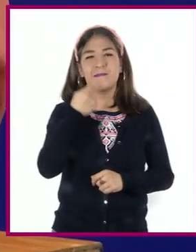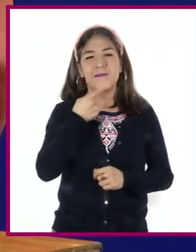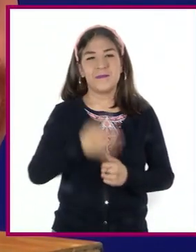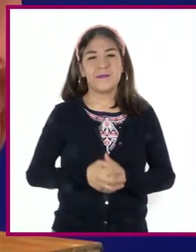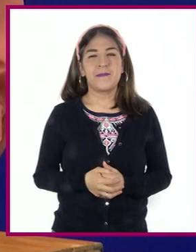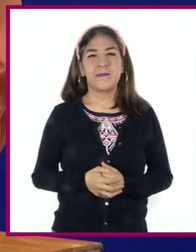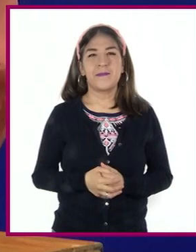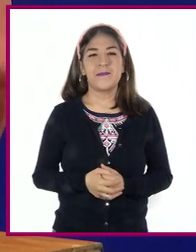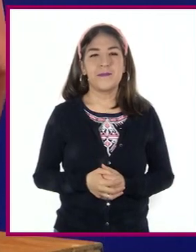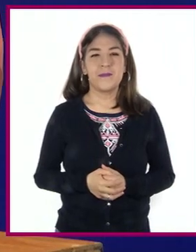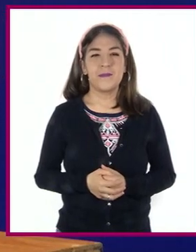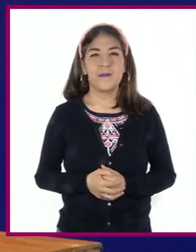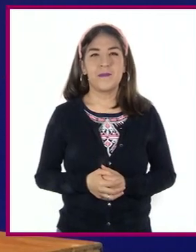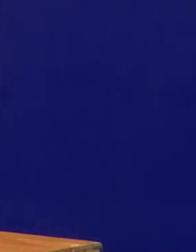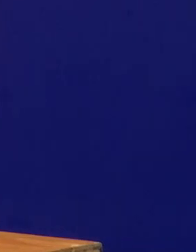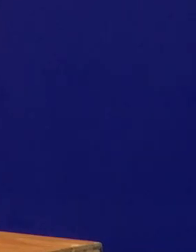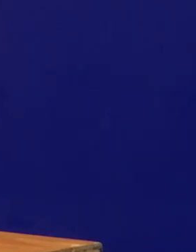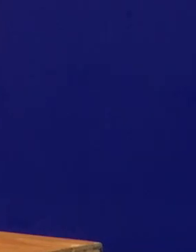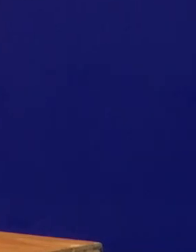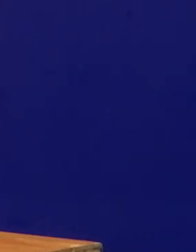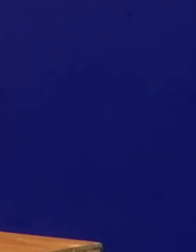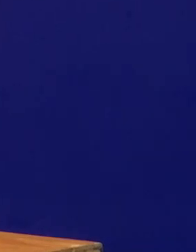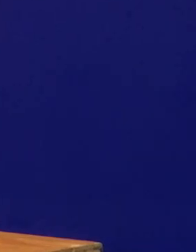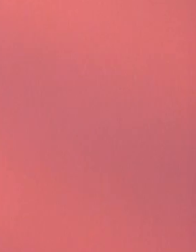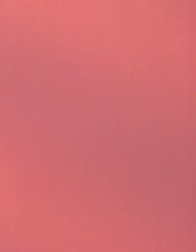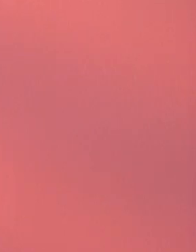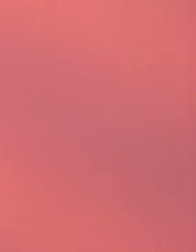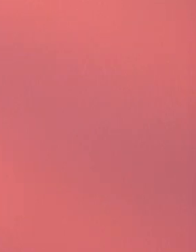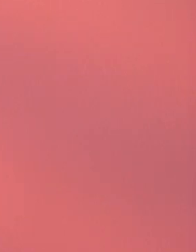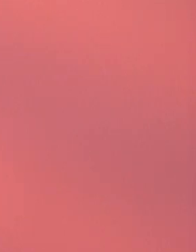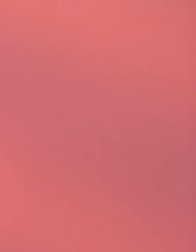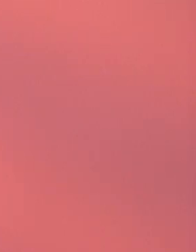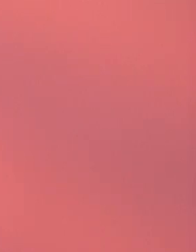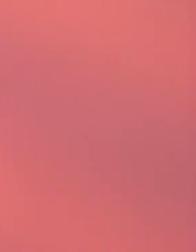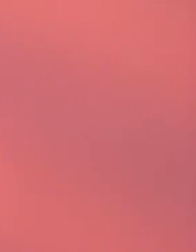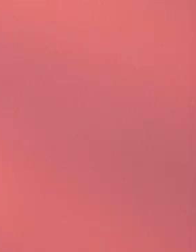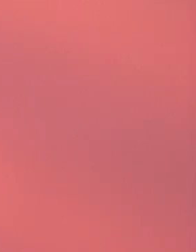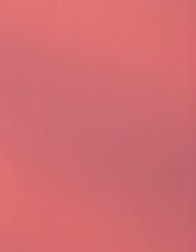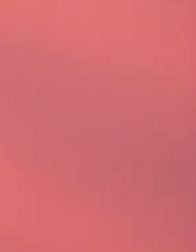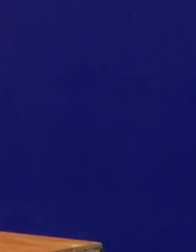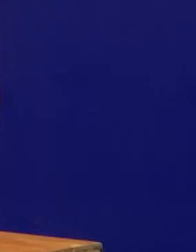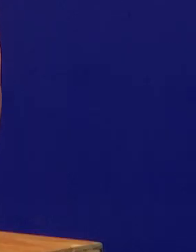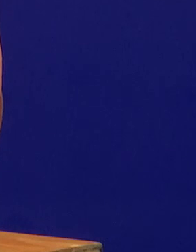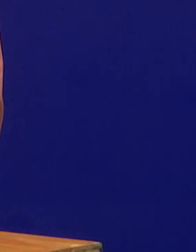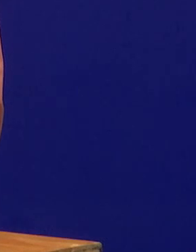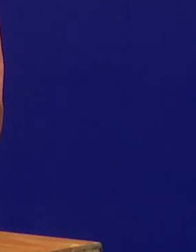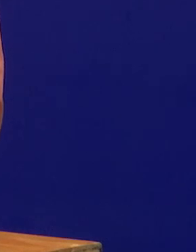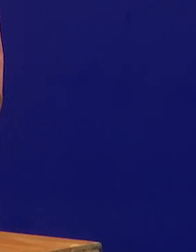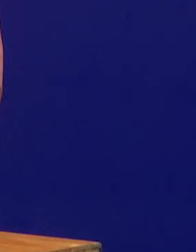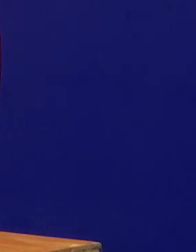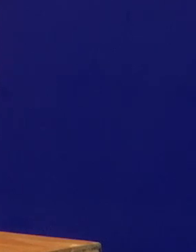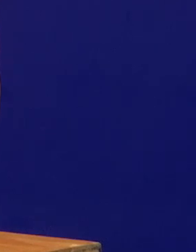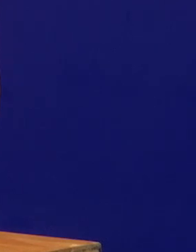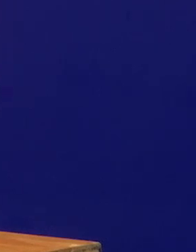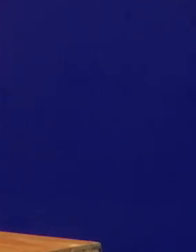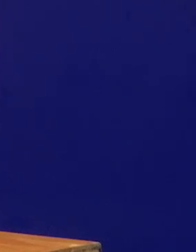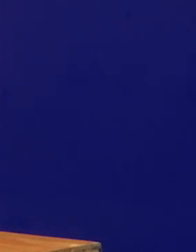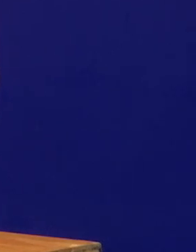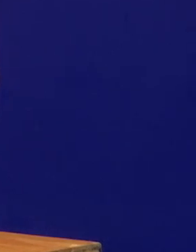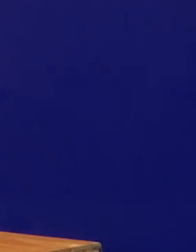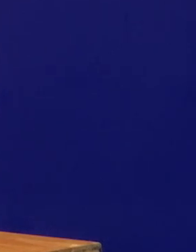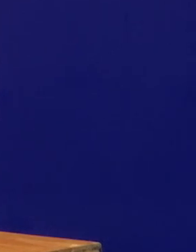suena interesante, profesor, pues el conocer más formas literarias nos servirá no solo para comprender poemas, sino también